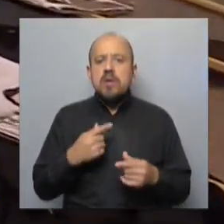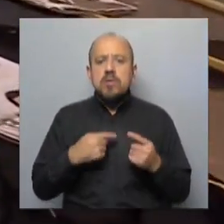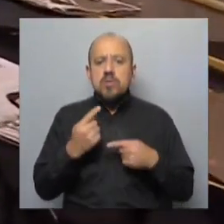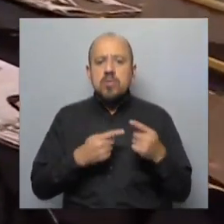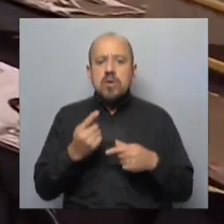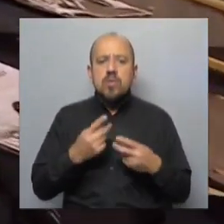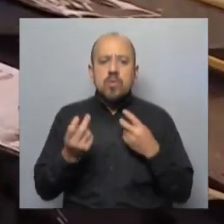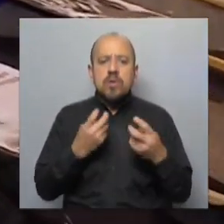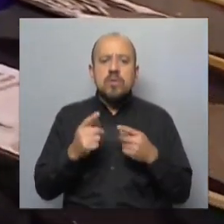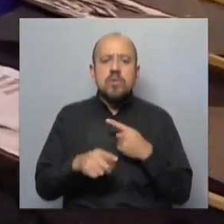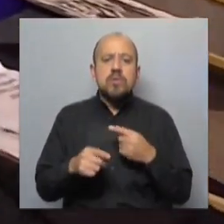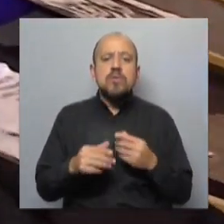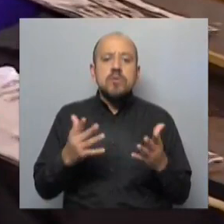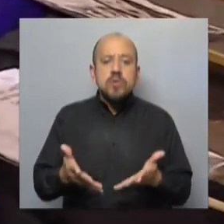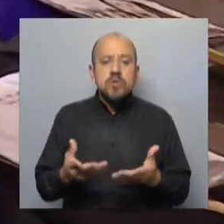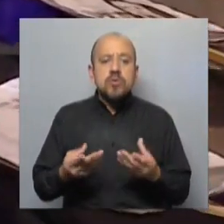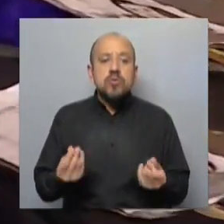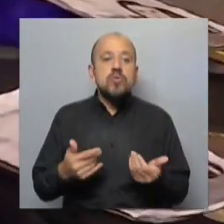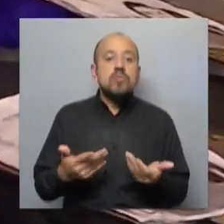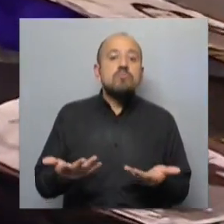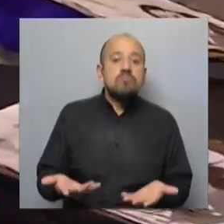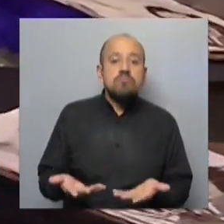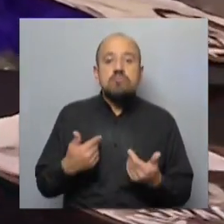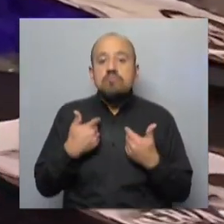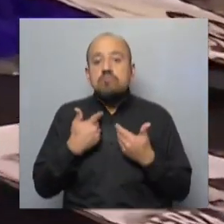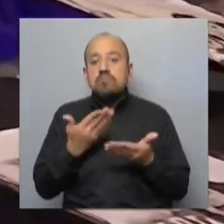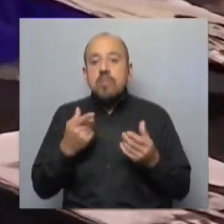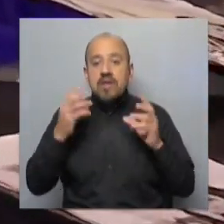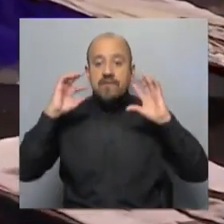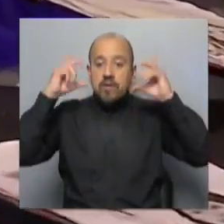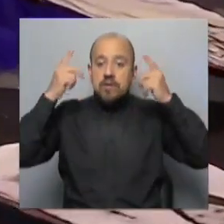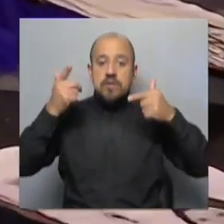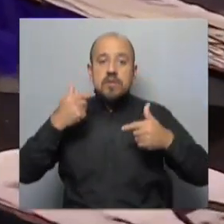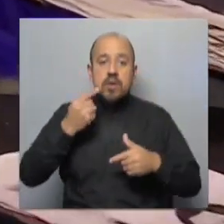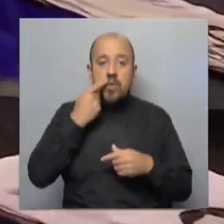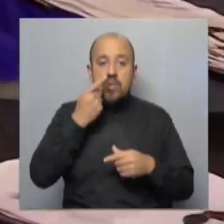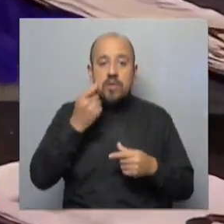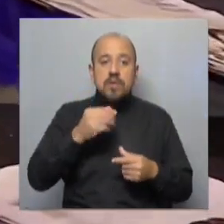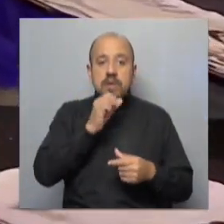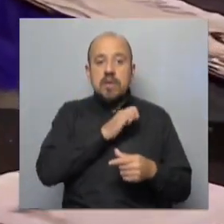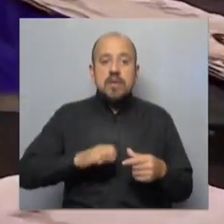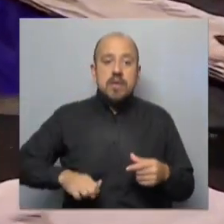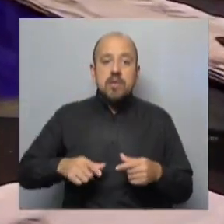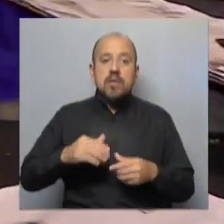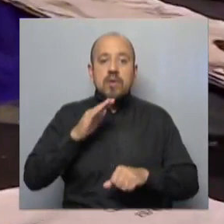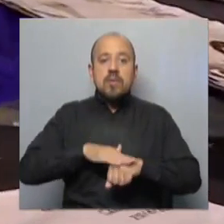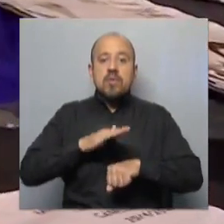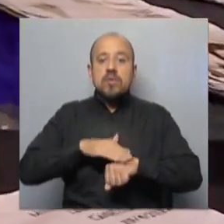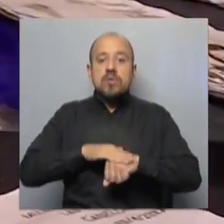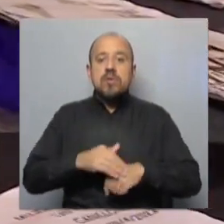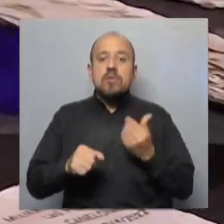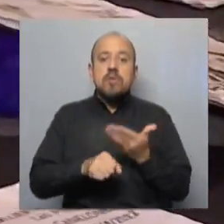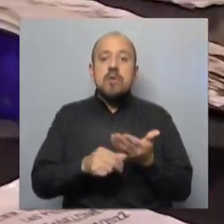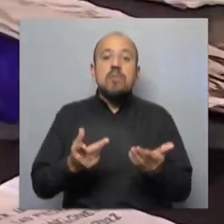por el contrario son situaciones que no se exponen aún más a la violencia machista el estado es responsable y exigimos